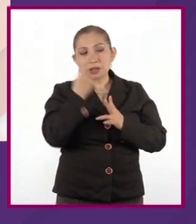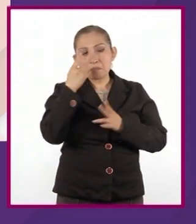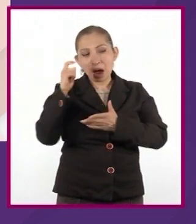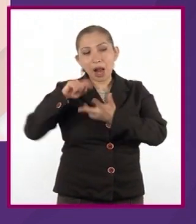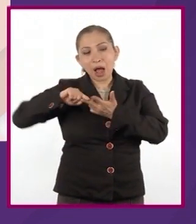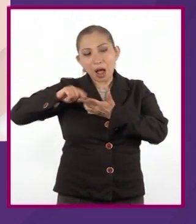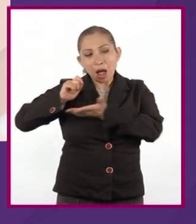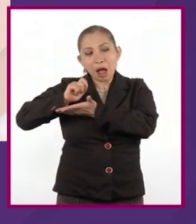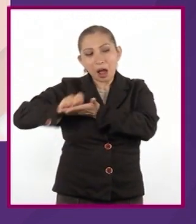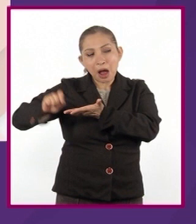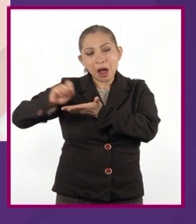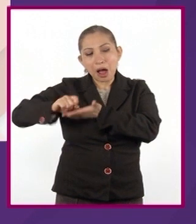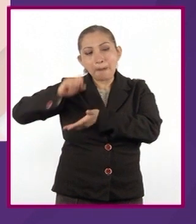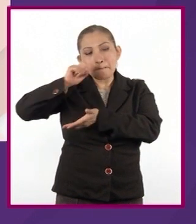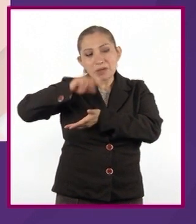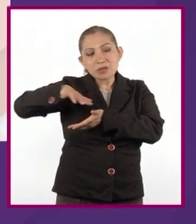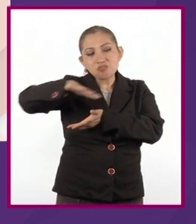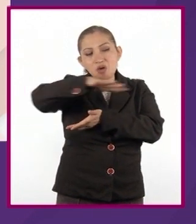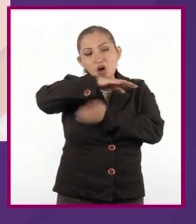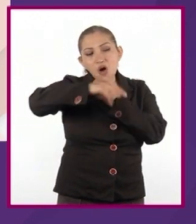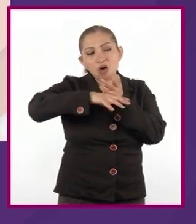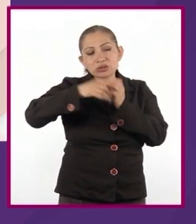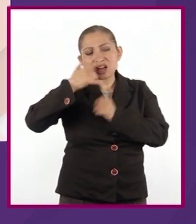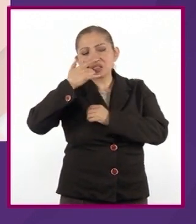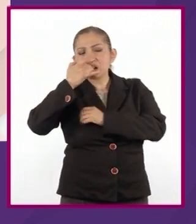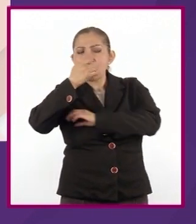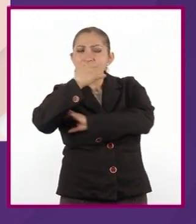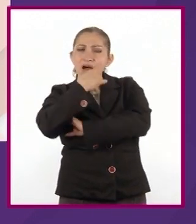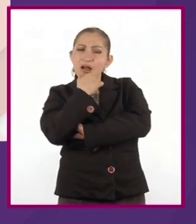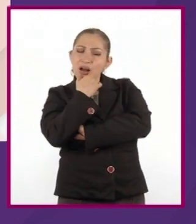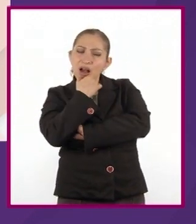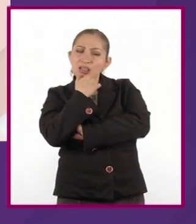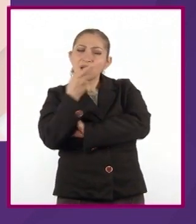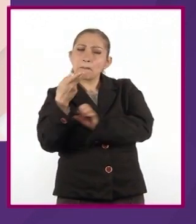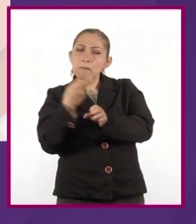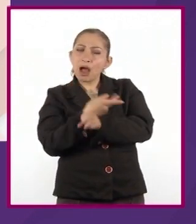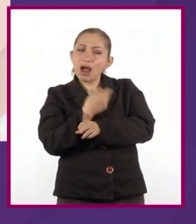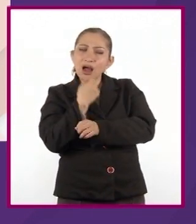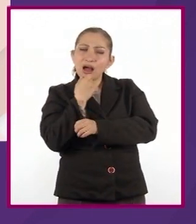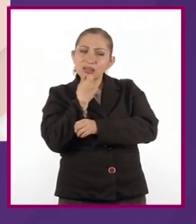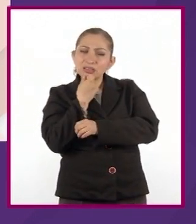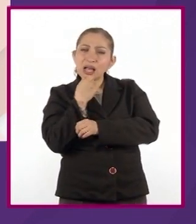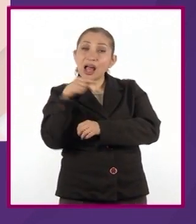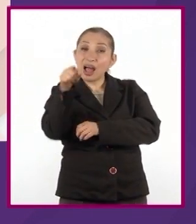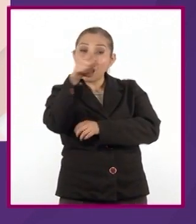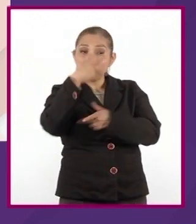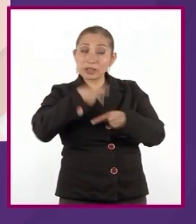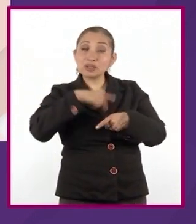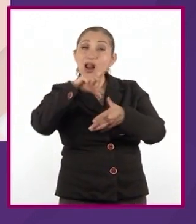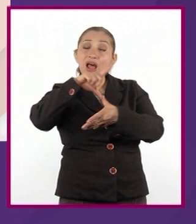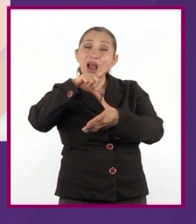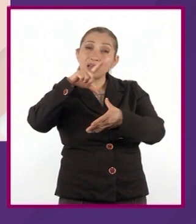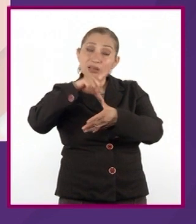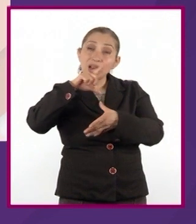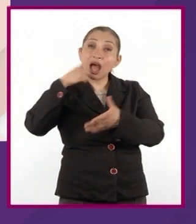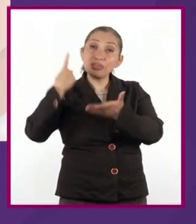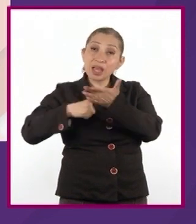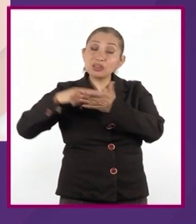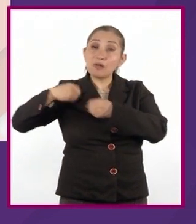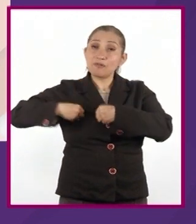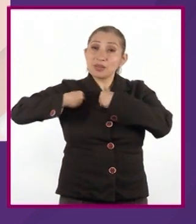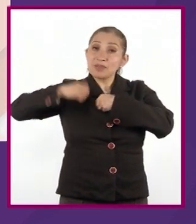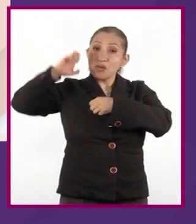escribir sobre las cosas extrañas que le suceden a los latinoamericanos en Europa.